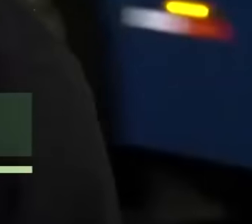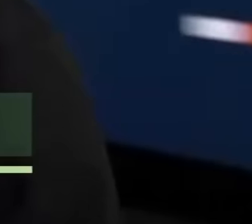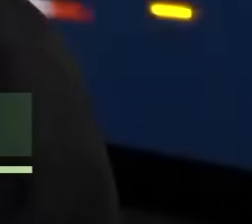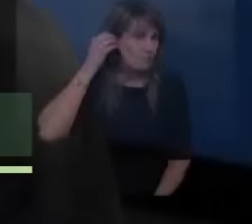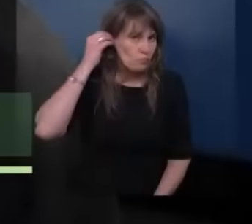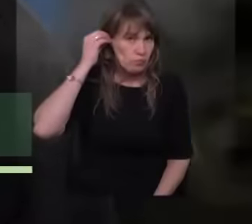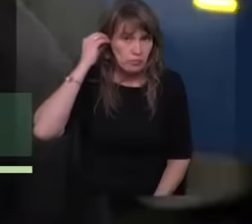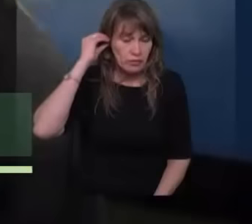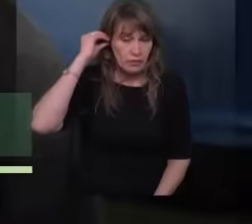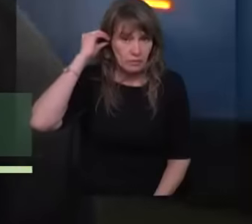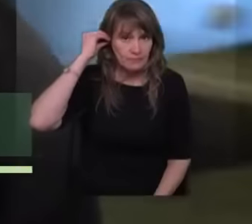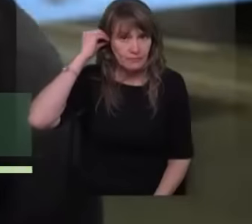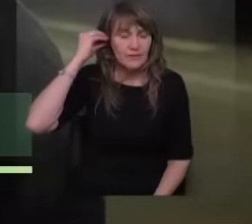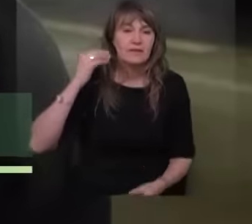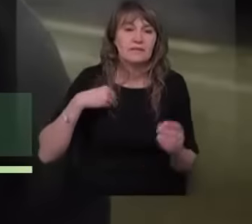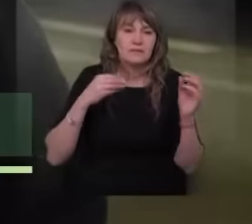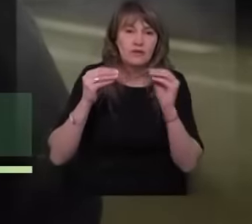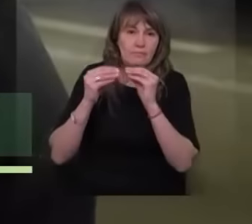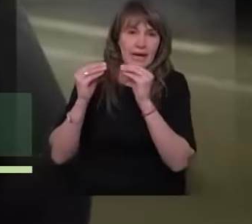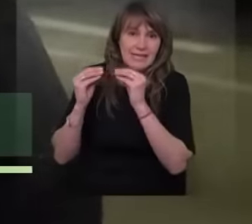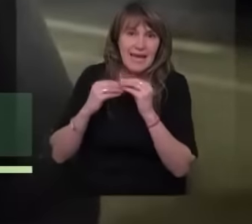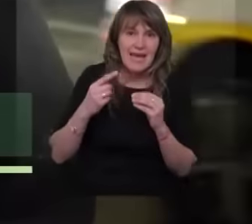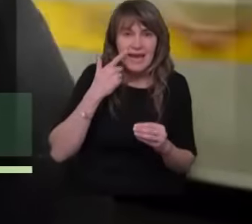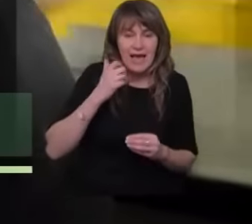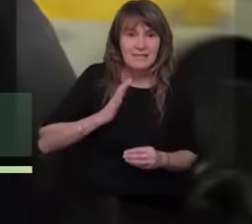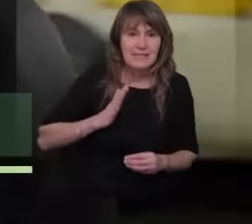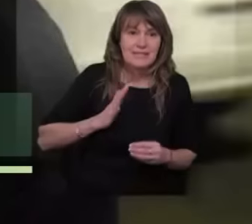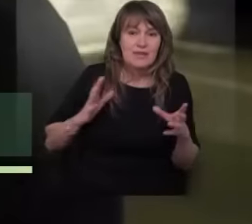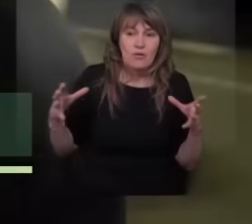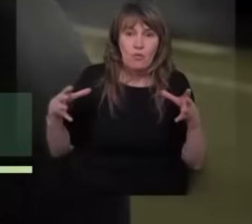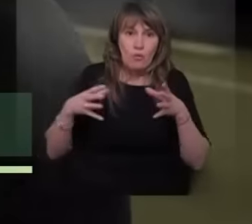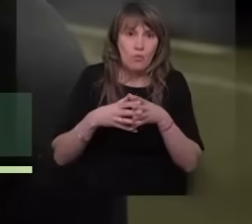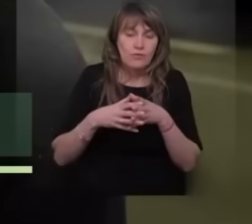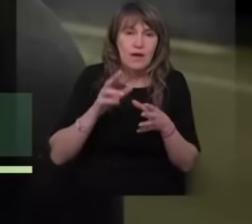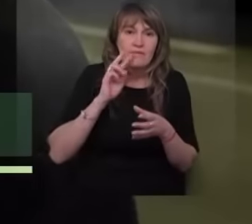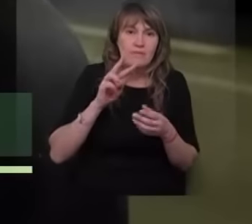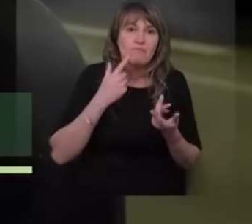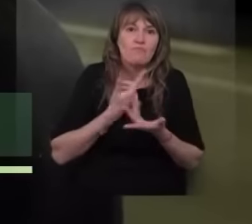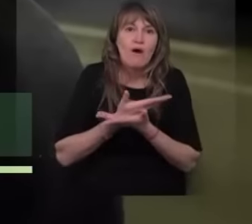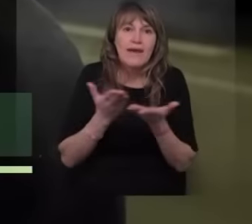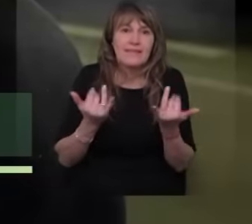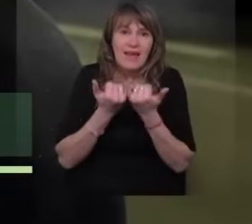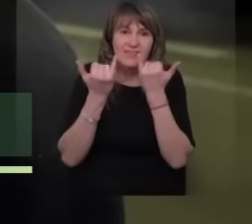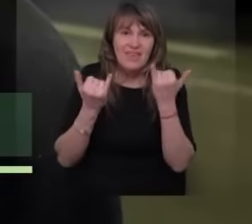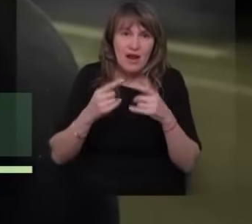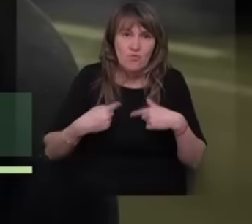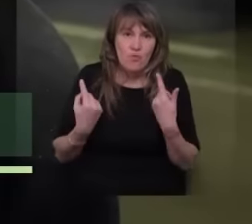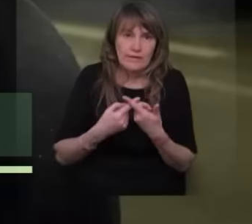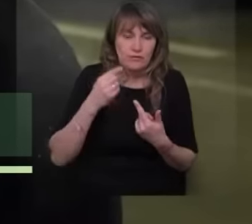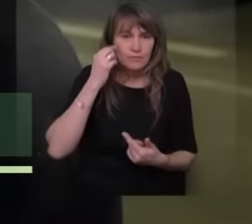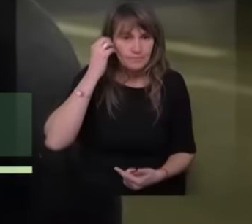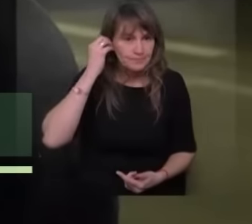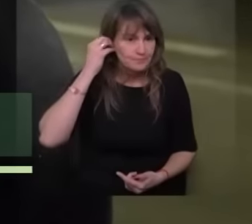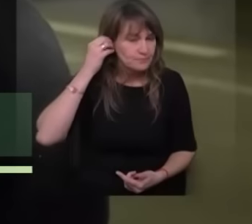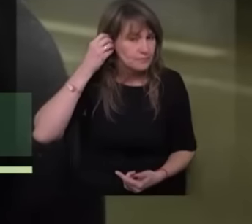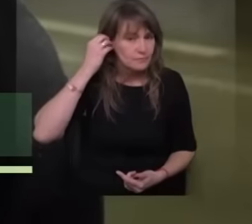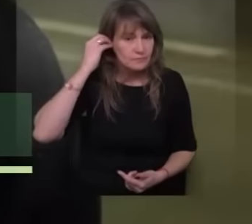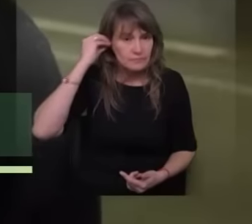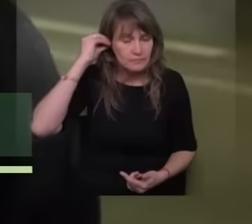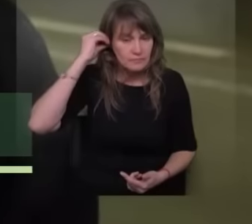con un par de compañeras compañeres este estamos tratando de visibilizar el día en realidad para